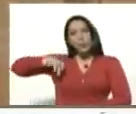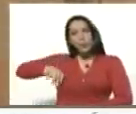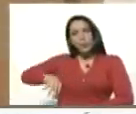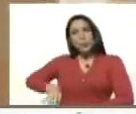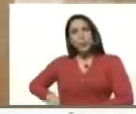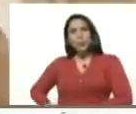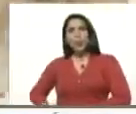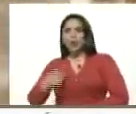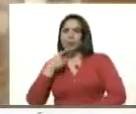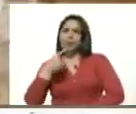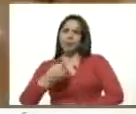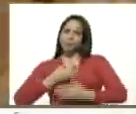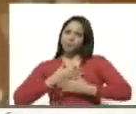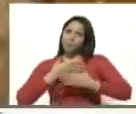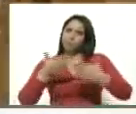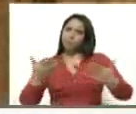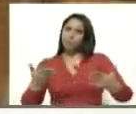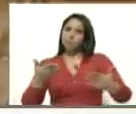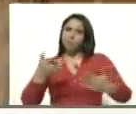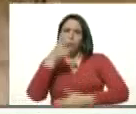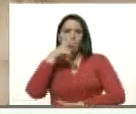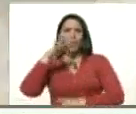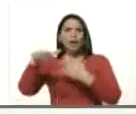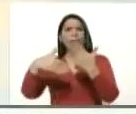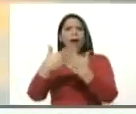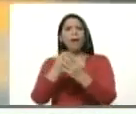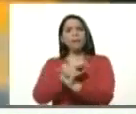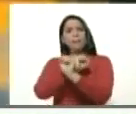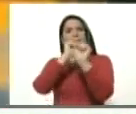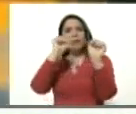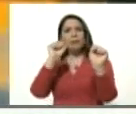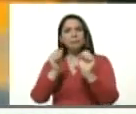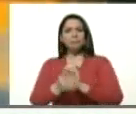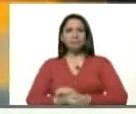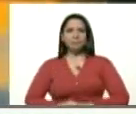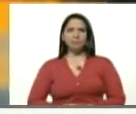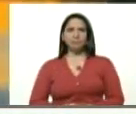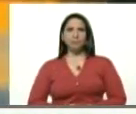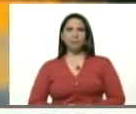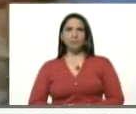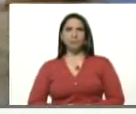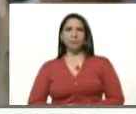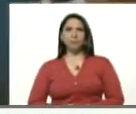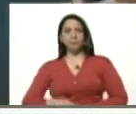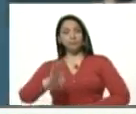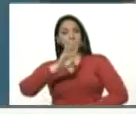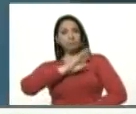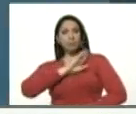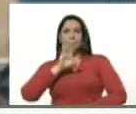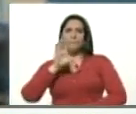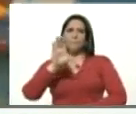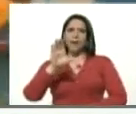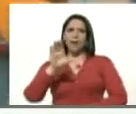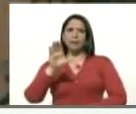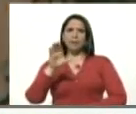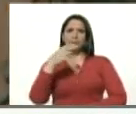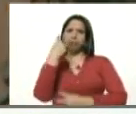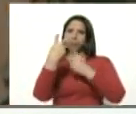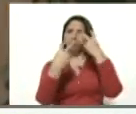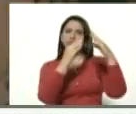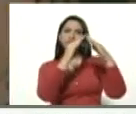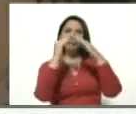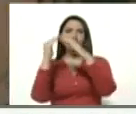y le dice a su pueblo, hasta mañana. Mi patria y sus caseríos,